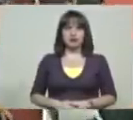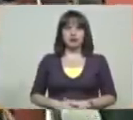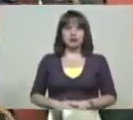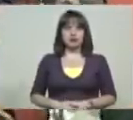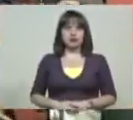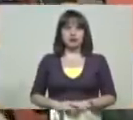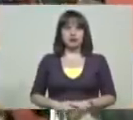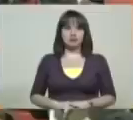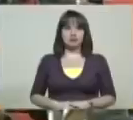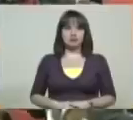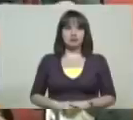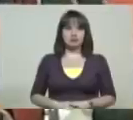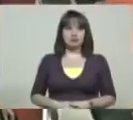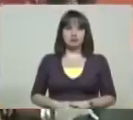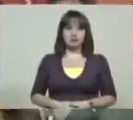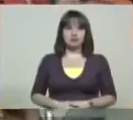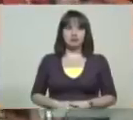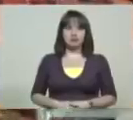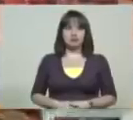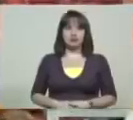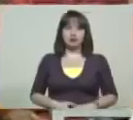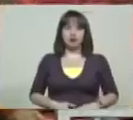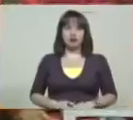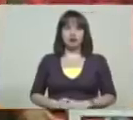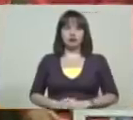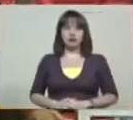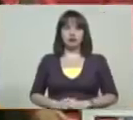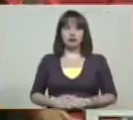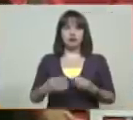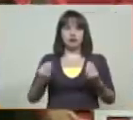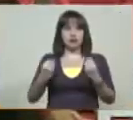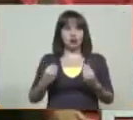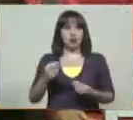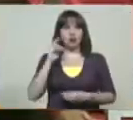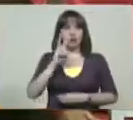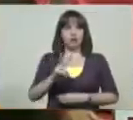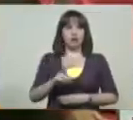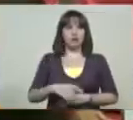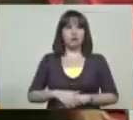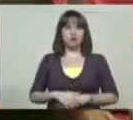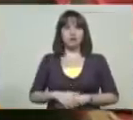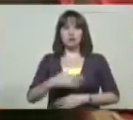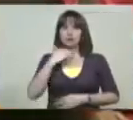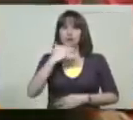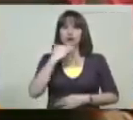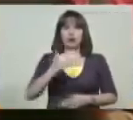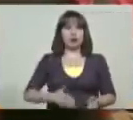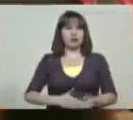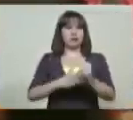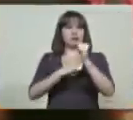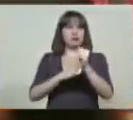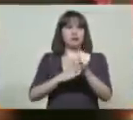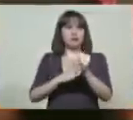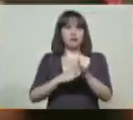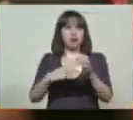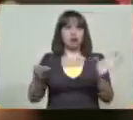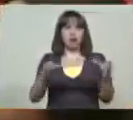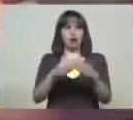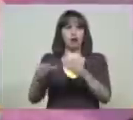Quiero saludar de manera muy afectuosa a las delegaciones internacionales de los